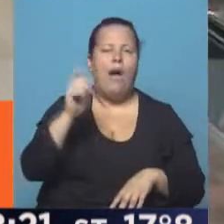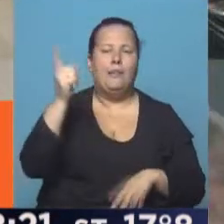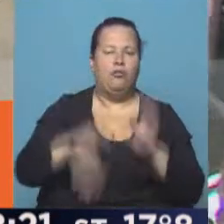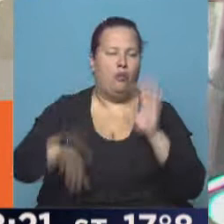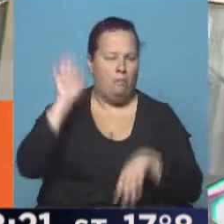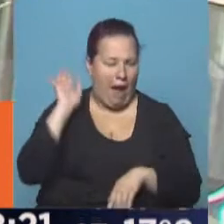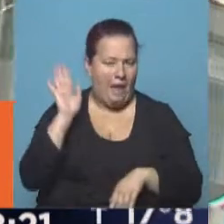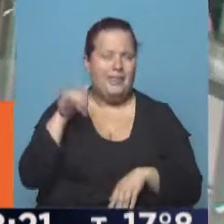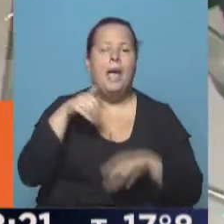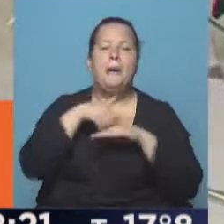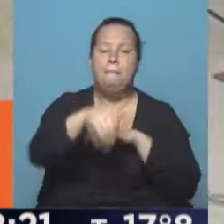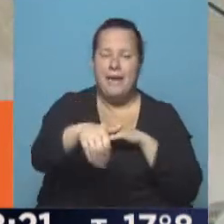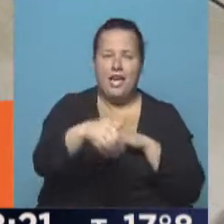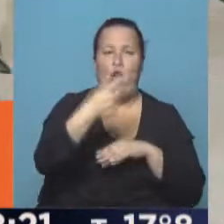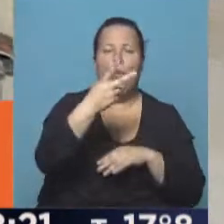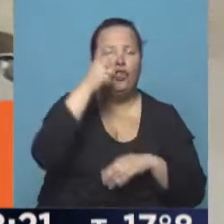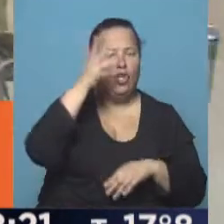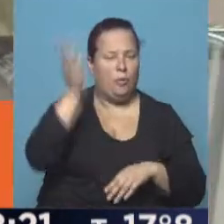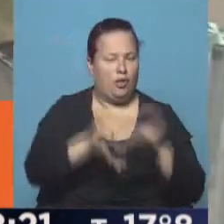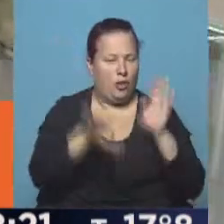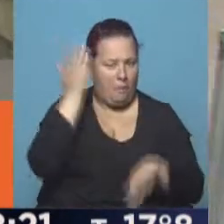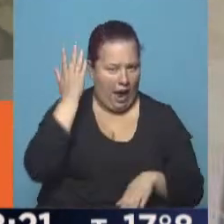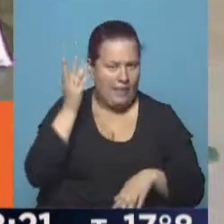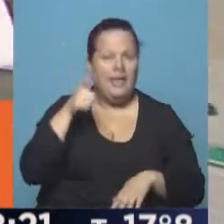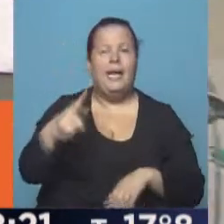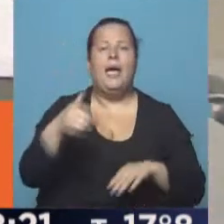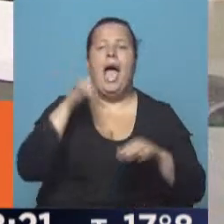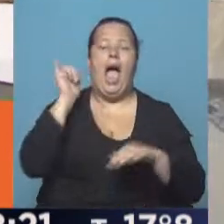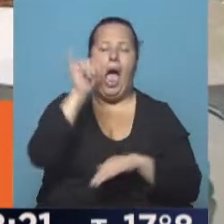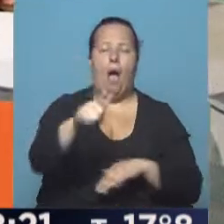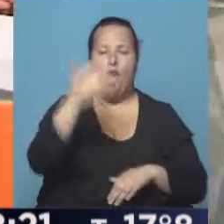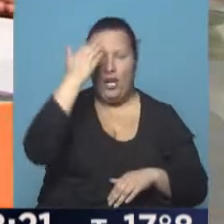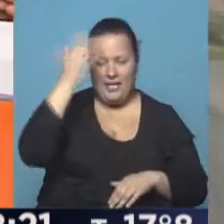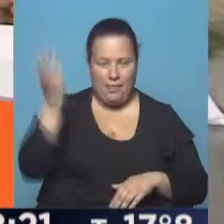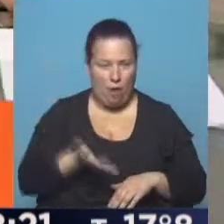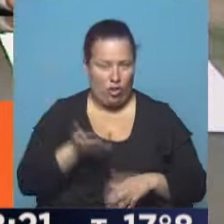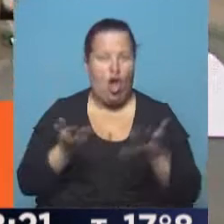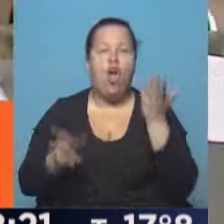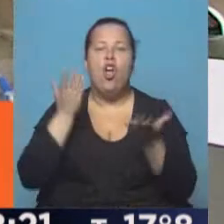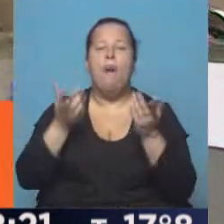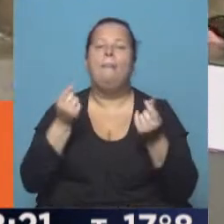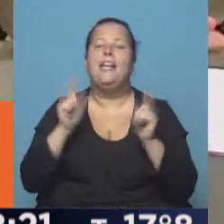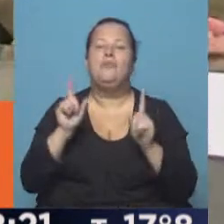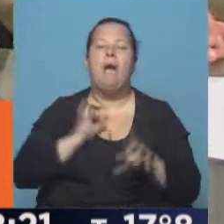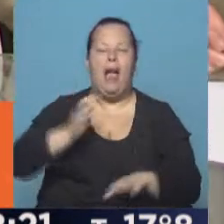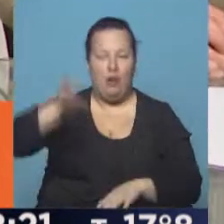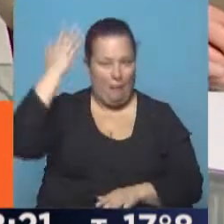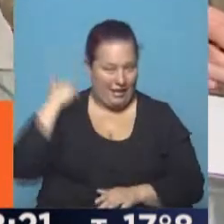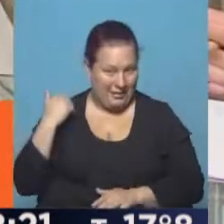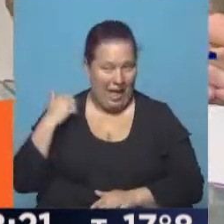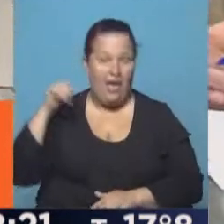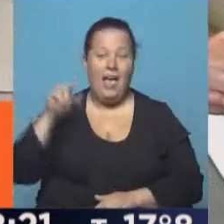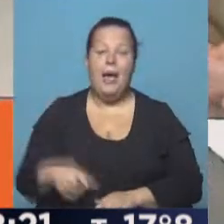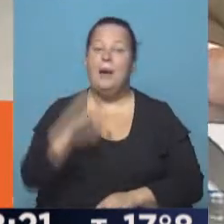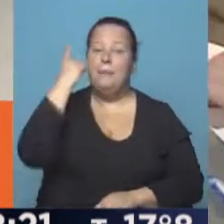40%, el traslado en ómnibus un 28% y el traslado en avión un 15% con respecto a los precios del año pasado. Esta vez,